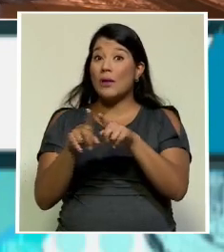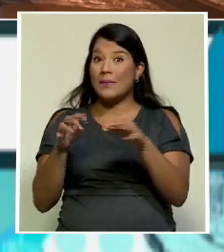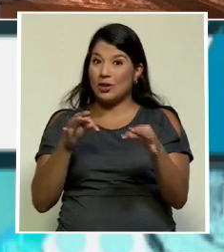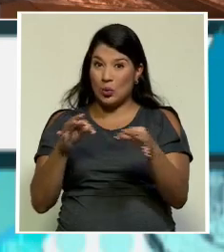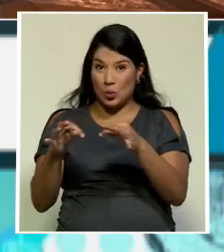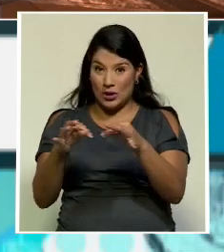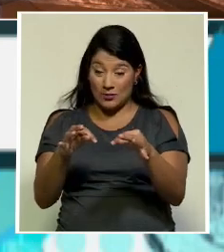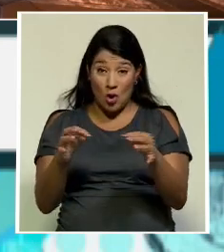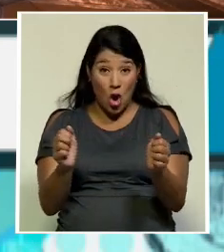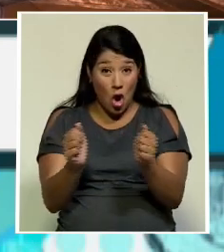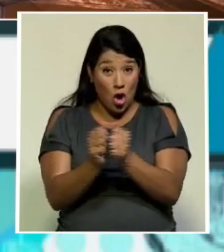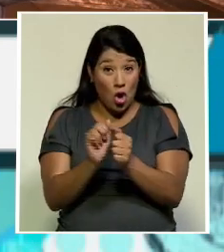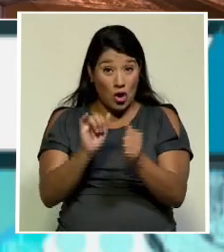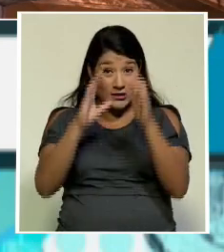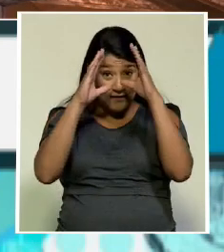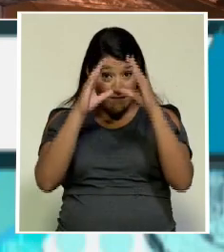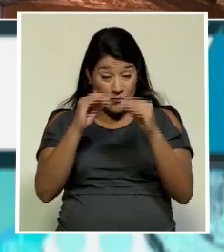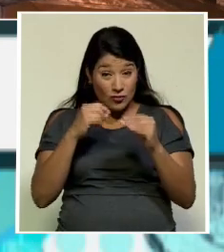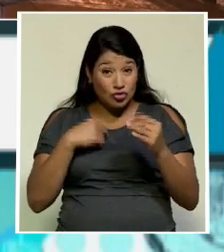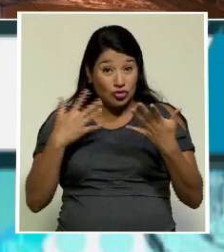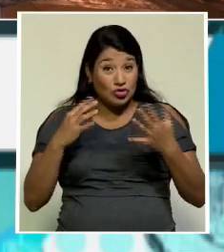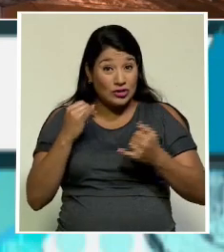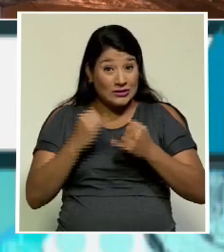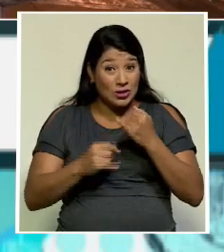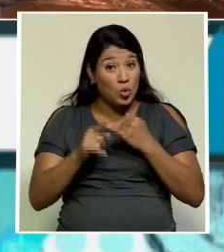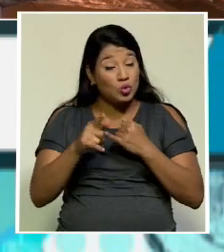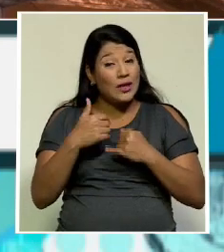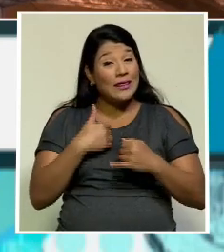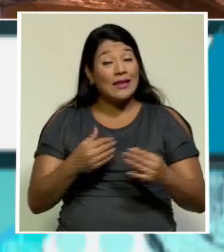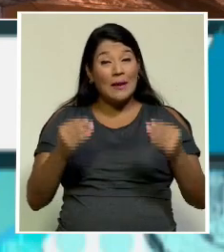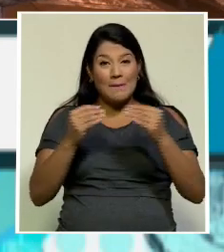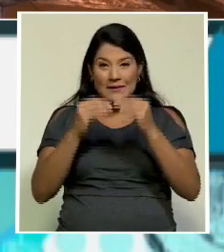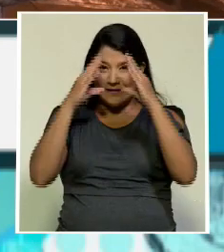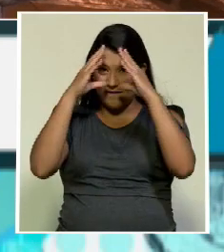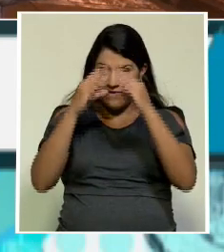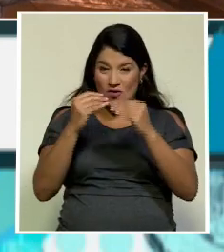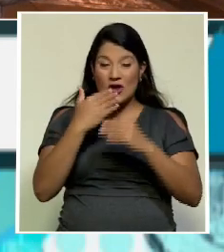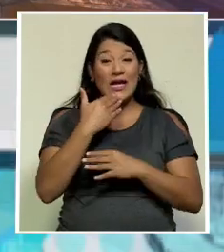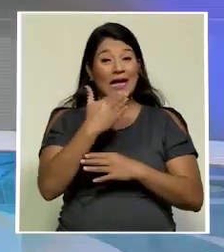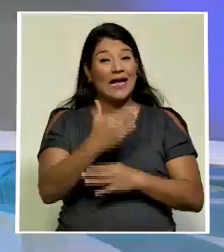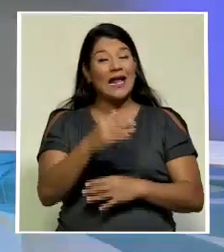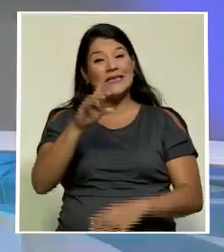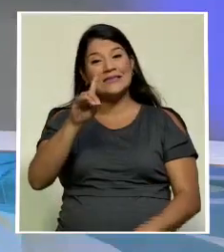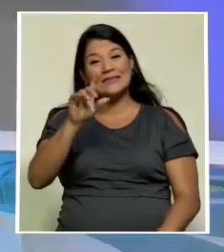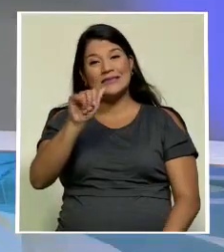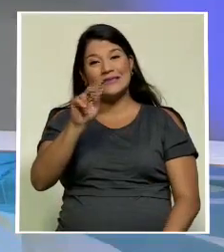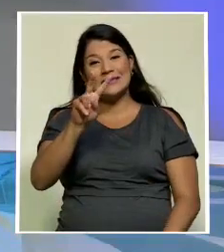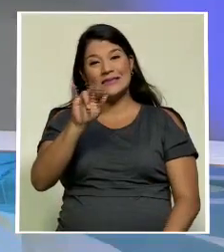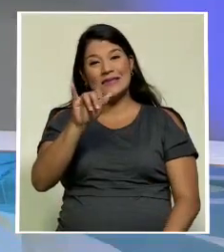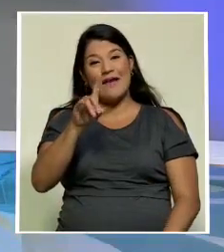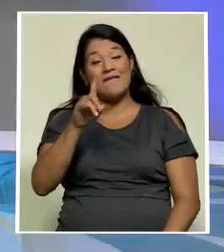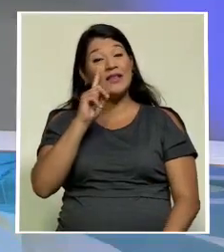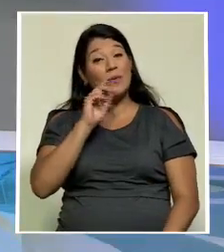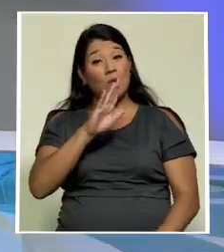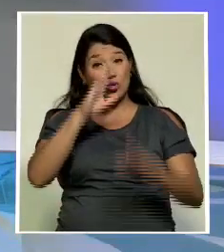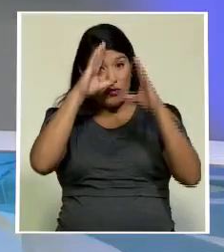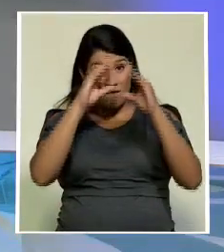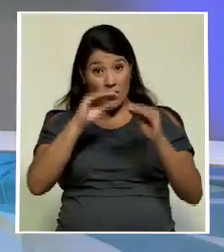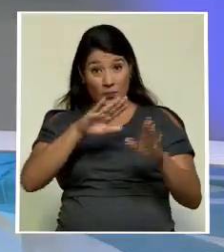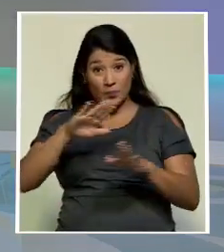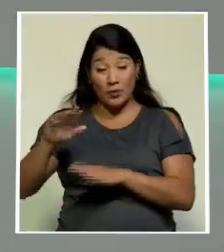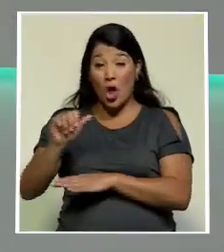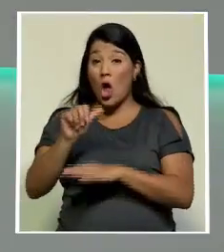información, Ana Marta, vamos a regresar con ustedes que tienen más en Costa Rica Noticias. Muchísimas gracias, David, por esta amplia información. Y en otros temas,